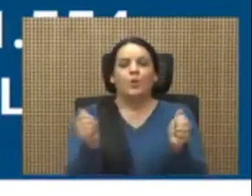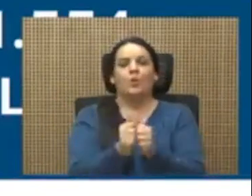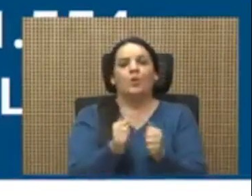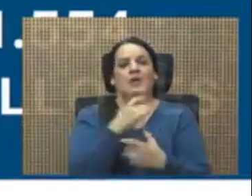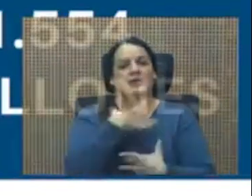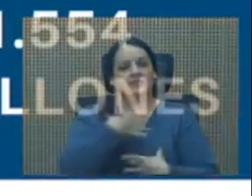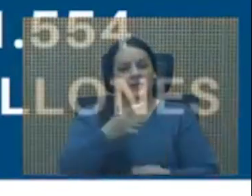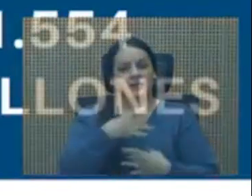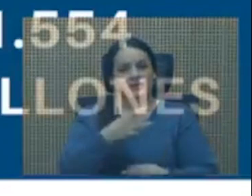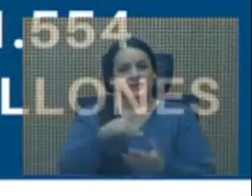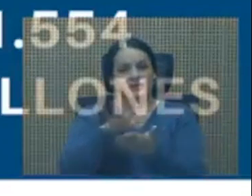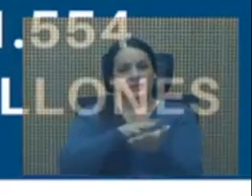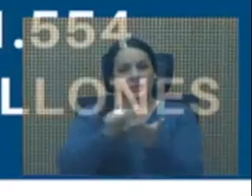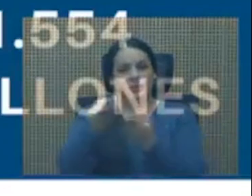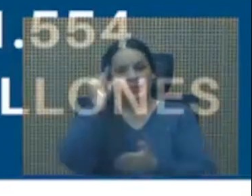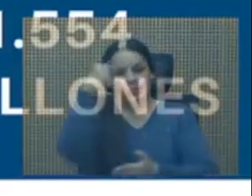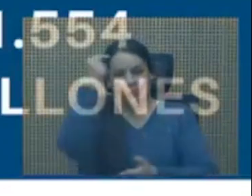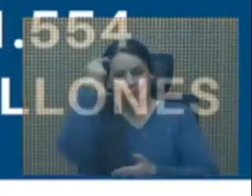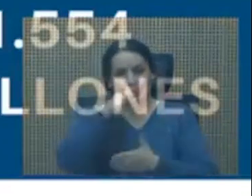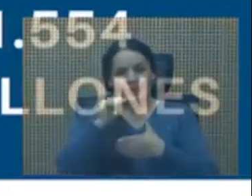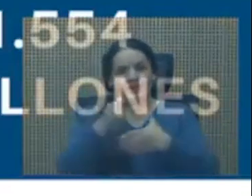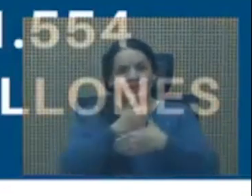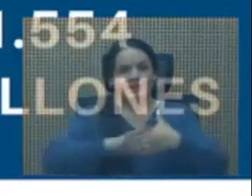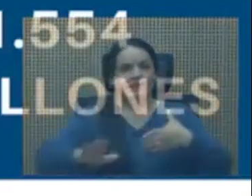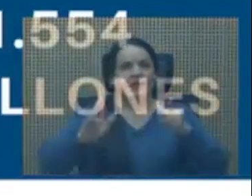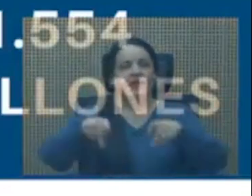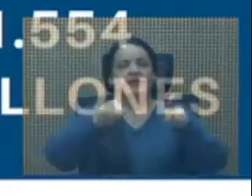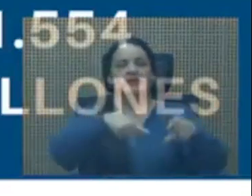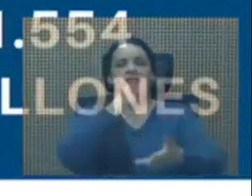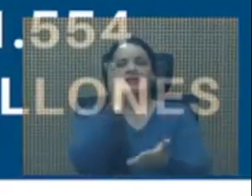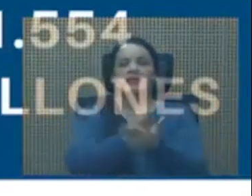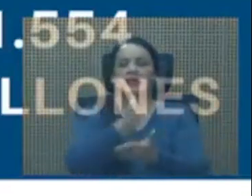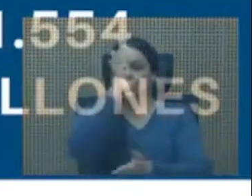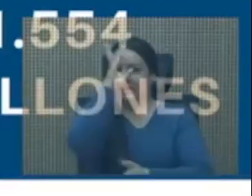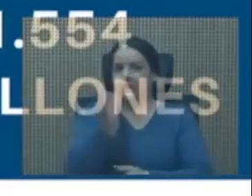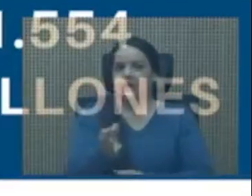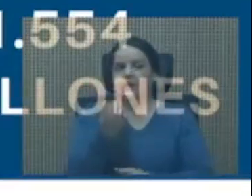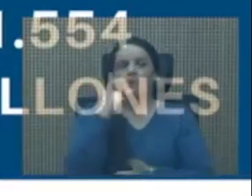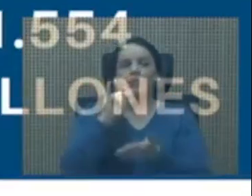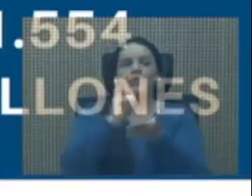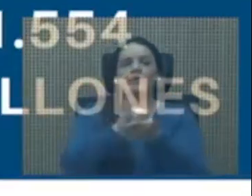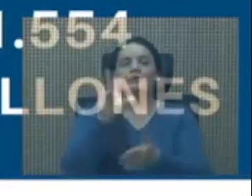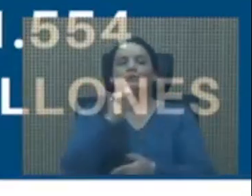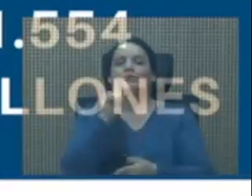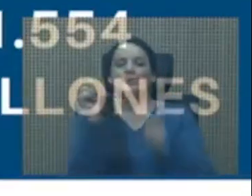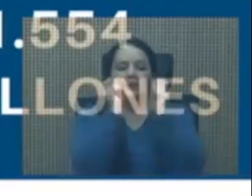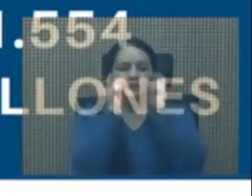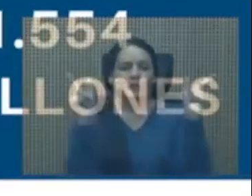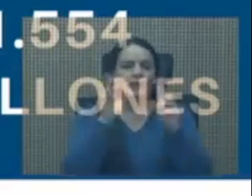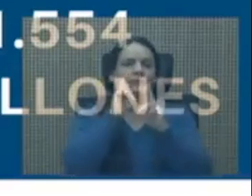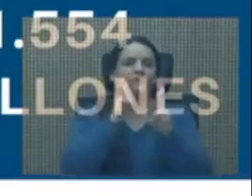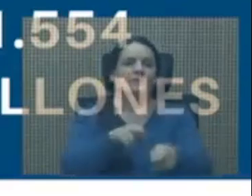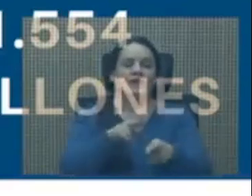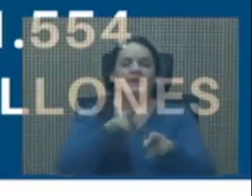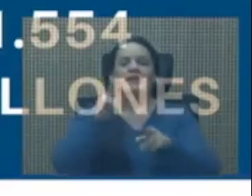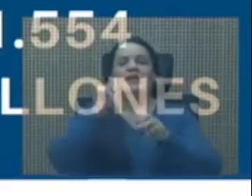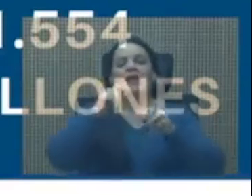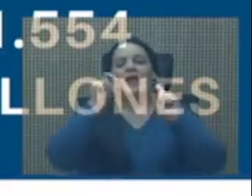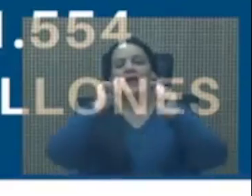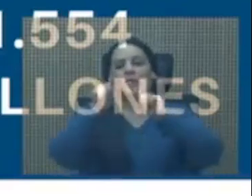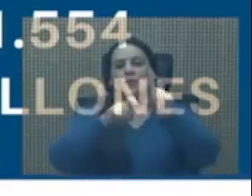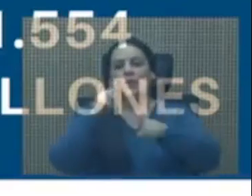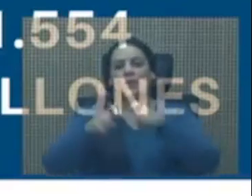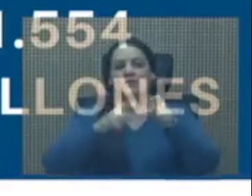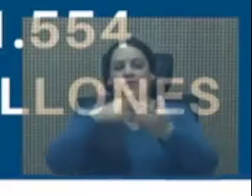destruir a un gobierno y de dividir la gente deja de creerle por eso no me asombran los resultados de la encuesta del programa